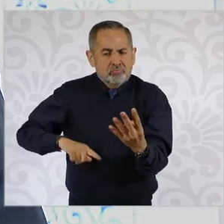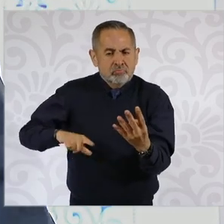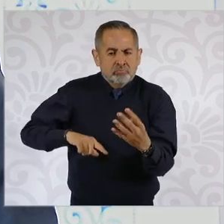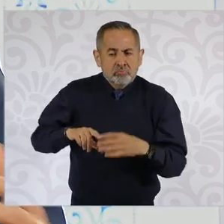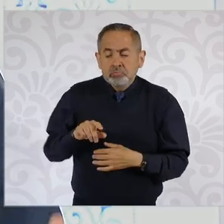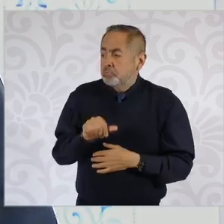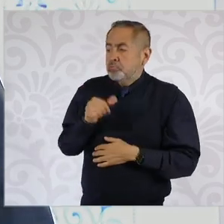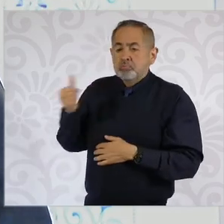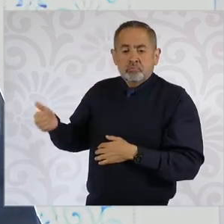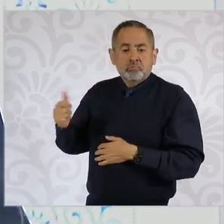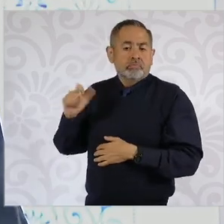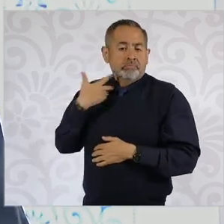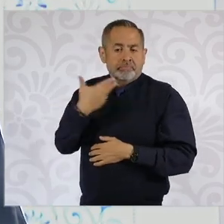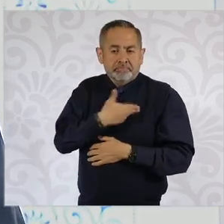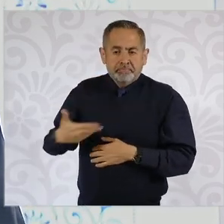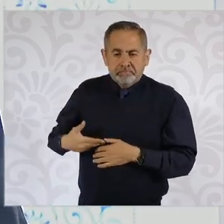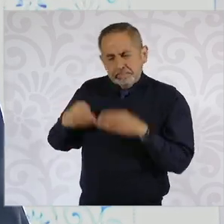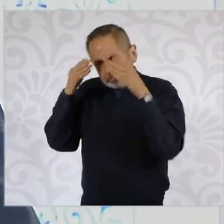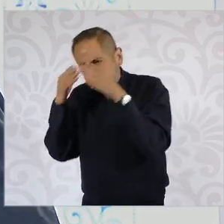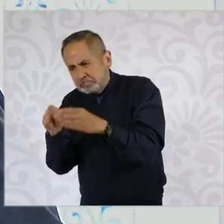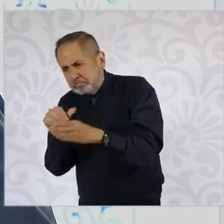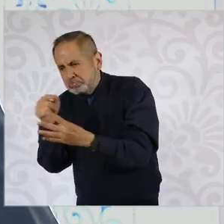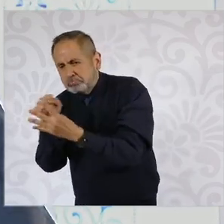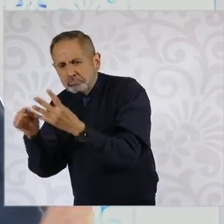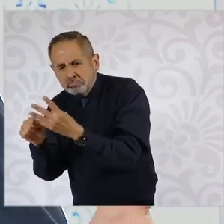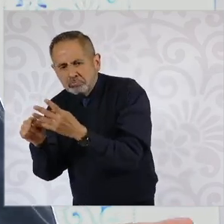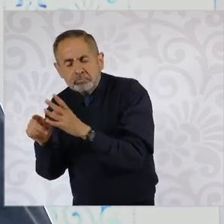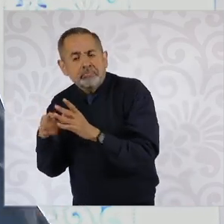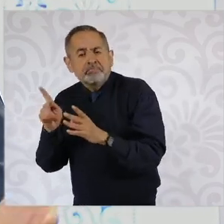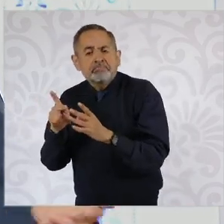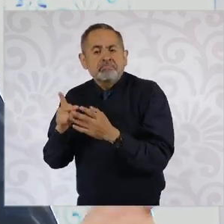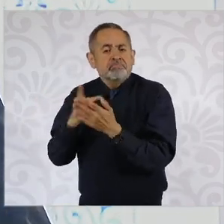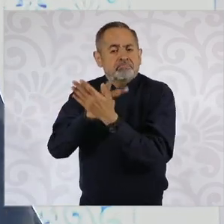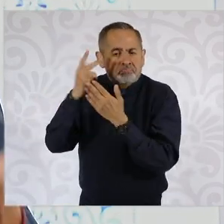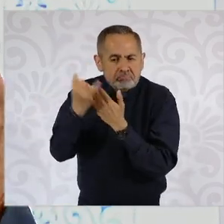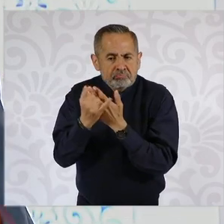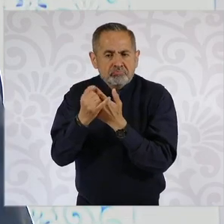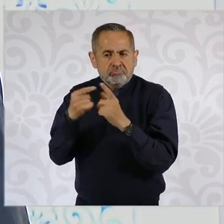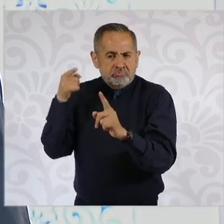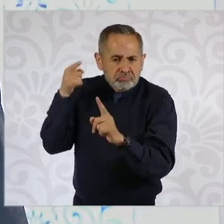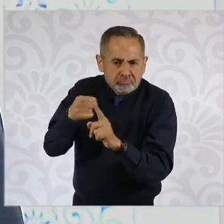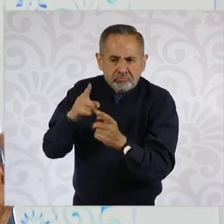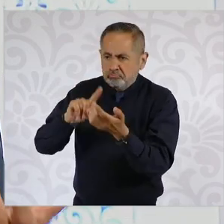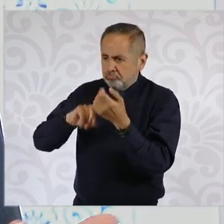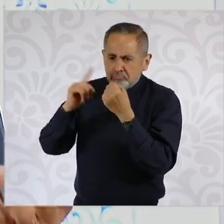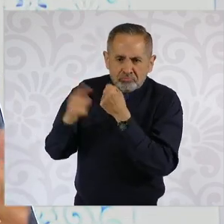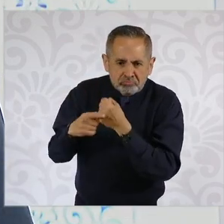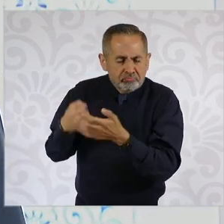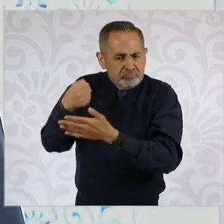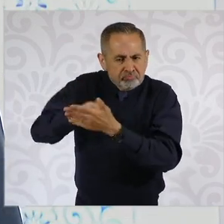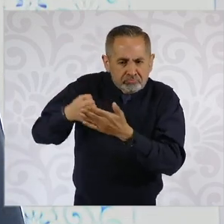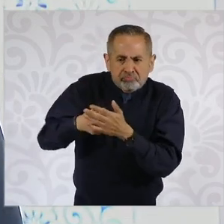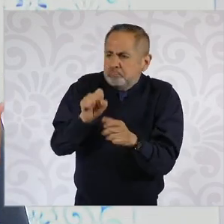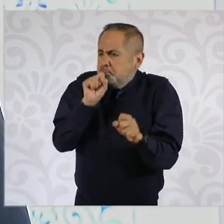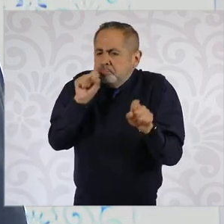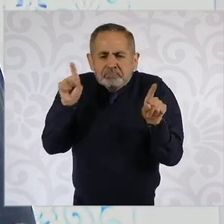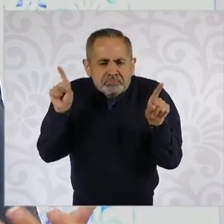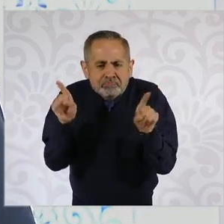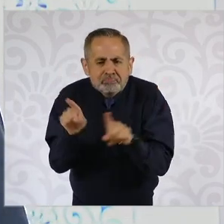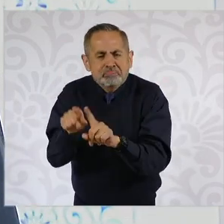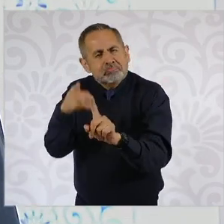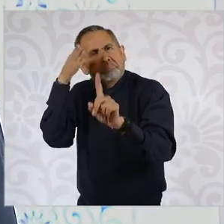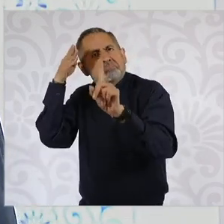el presidente vio en otros lados, pero el proyecto, los principios, las causas del movimiento son las mismas. Si